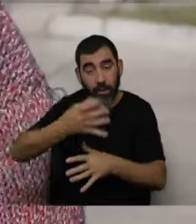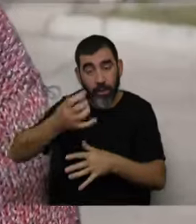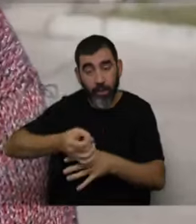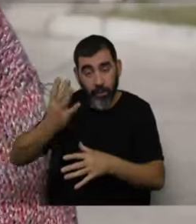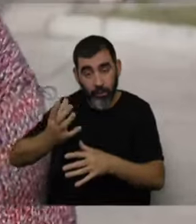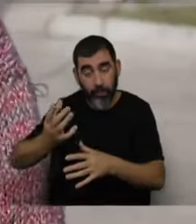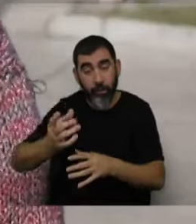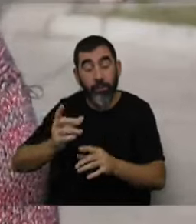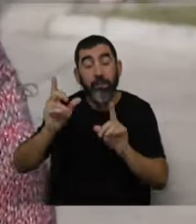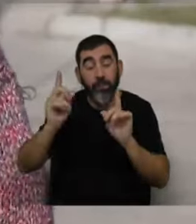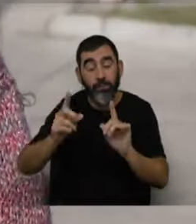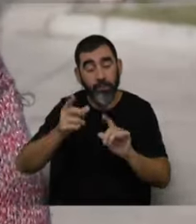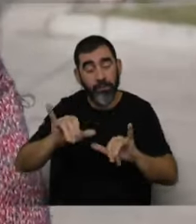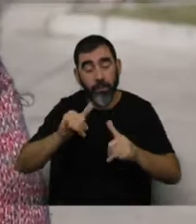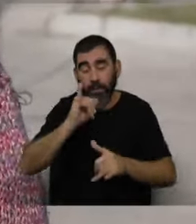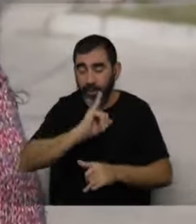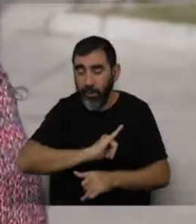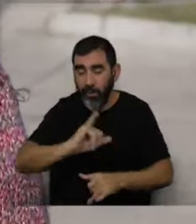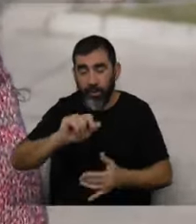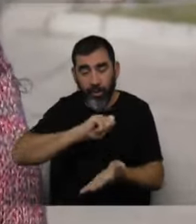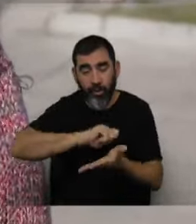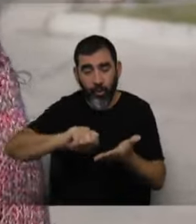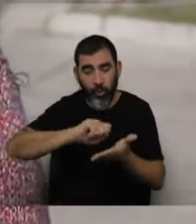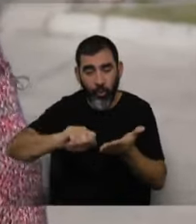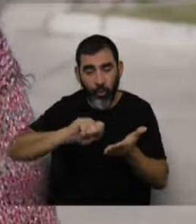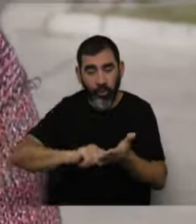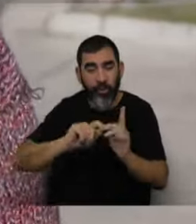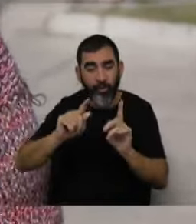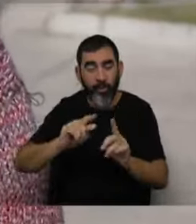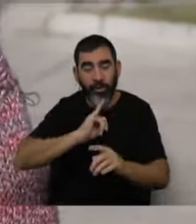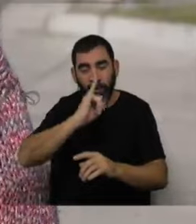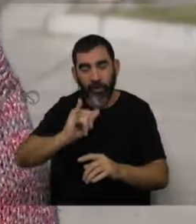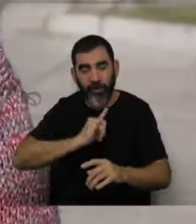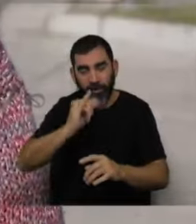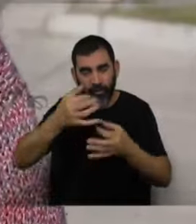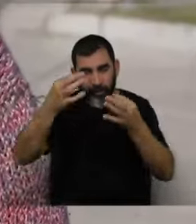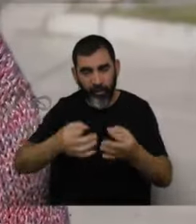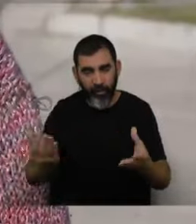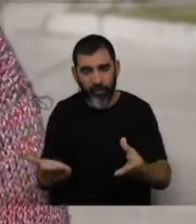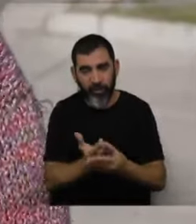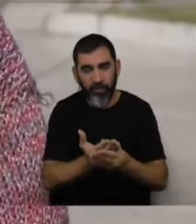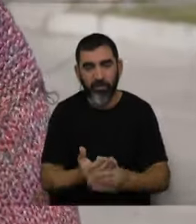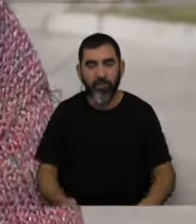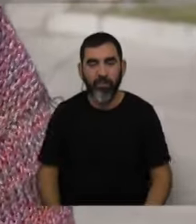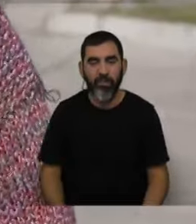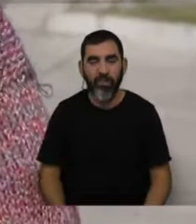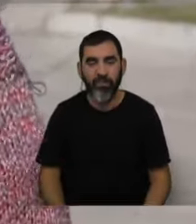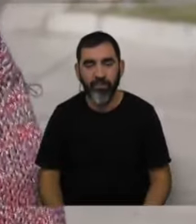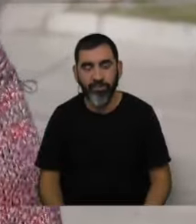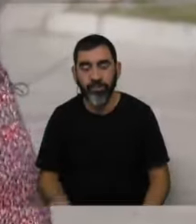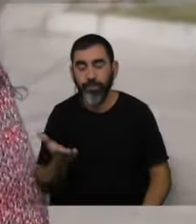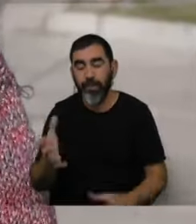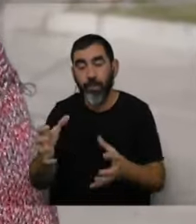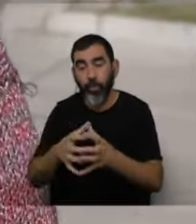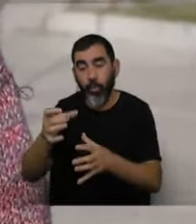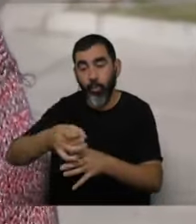y terminan presentando una denuncia por escrito que es acompañada por los informes que corresponden que la dirección solicitó al equipo multidisciplinario el